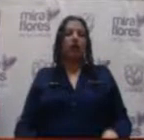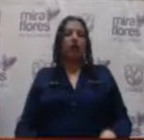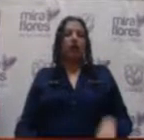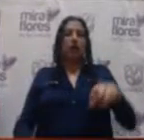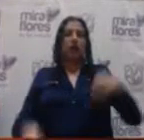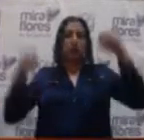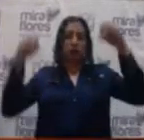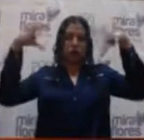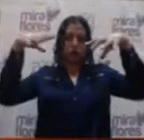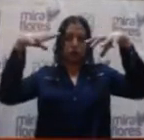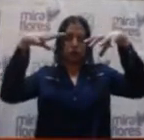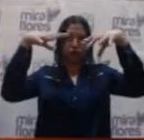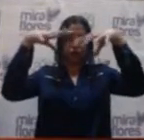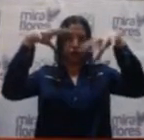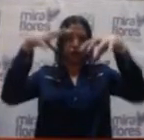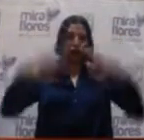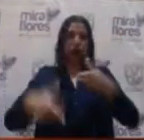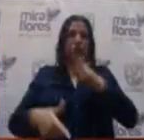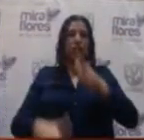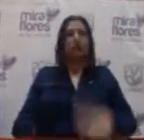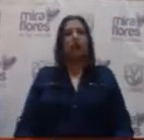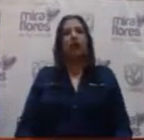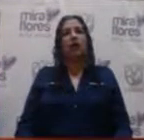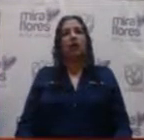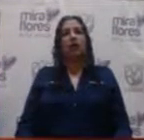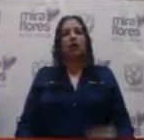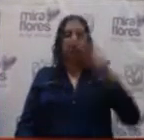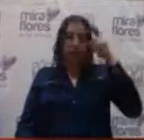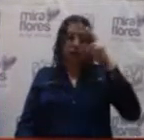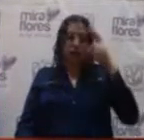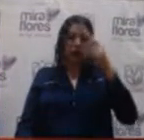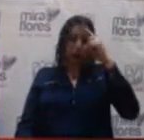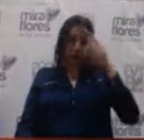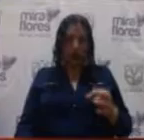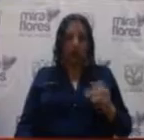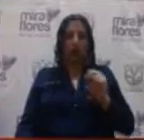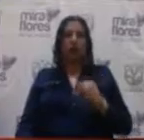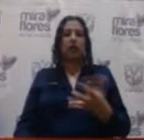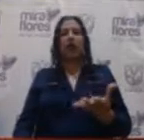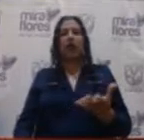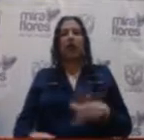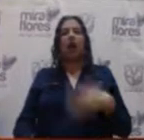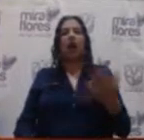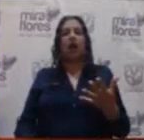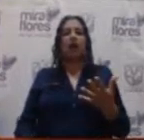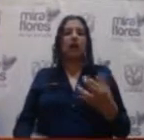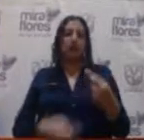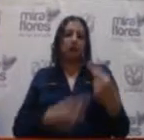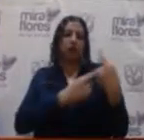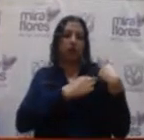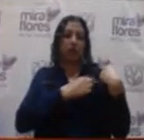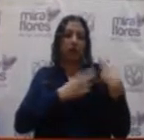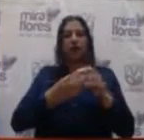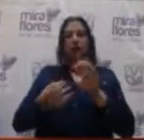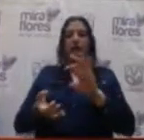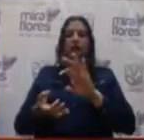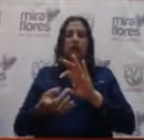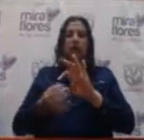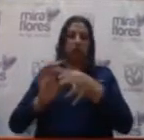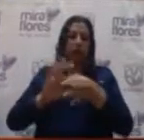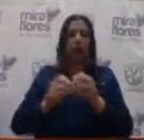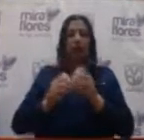aspersores. Por lo tanto, creo, señor alcalde, que existe corresponsabilidad entre la cadena de los cines